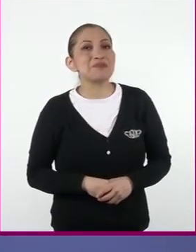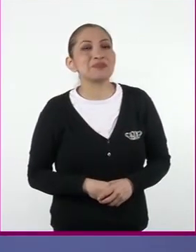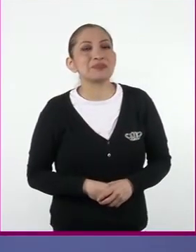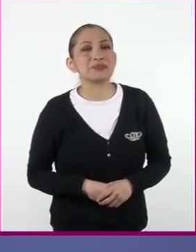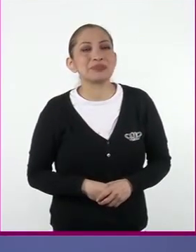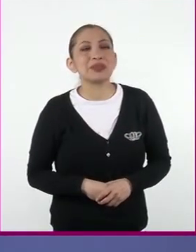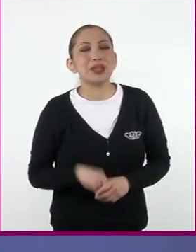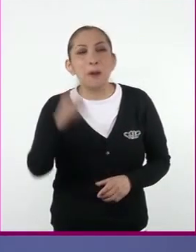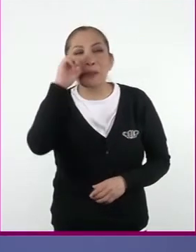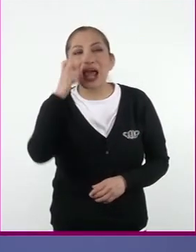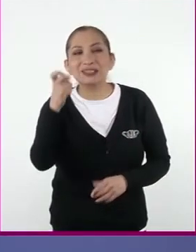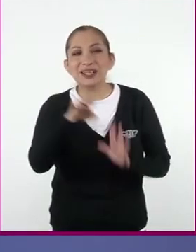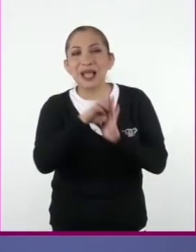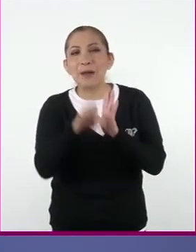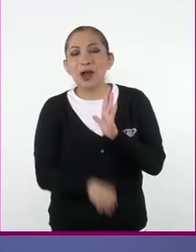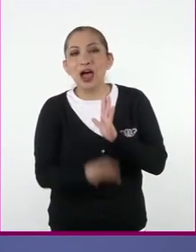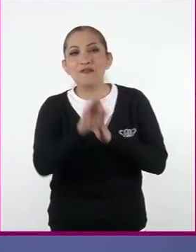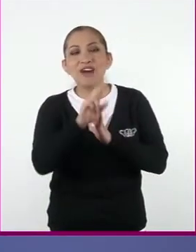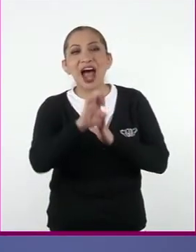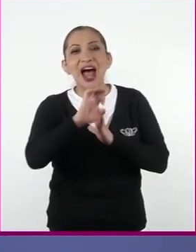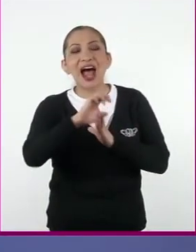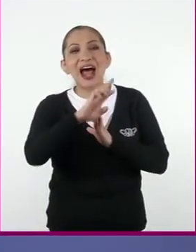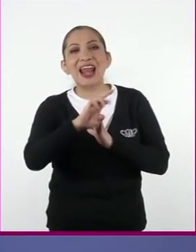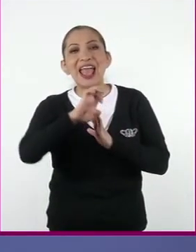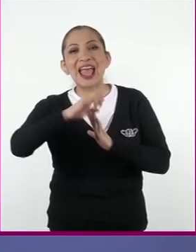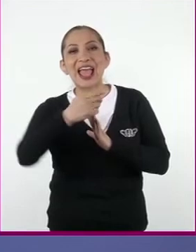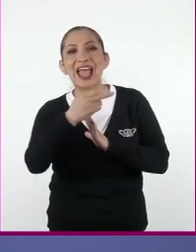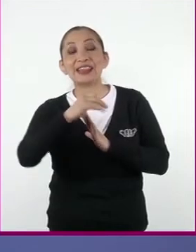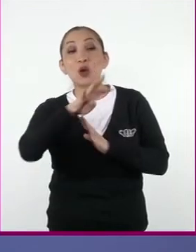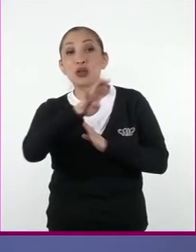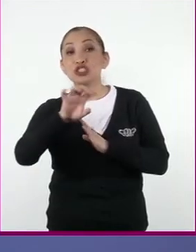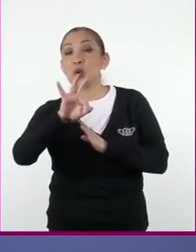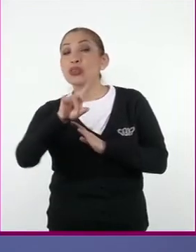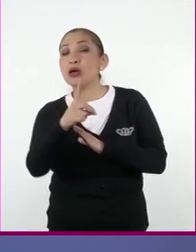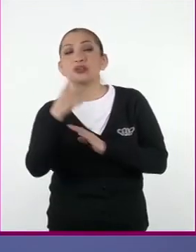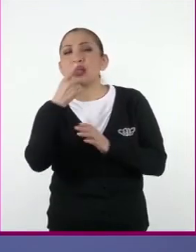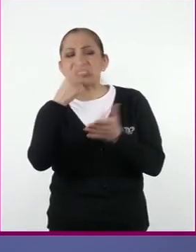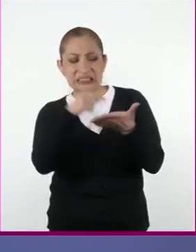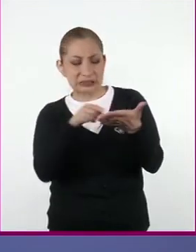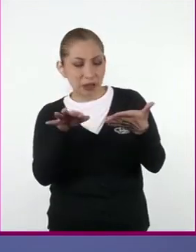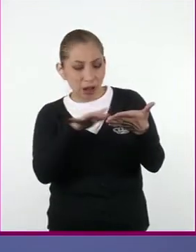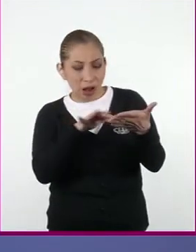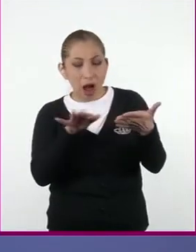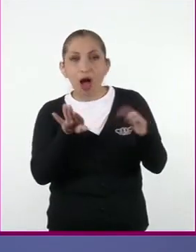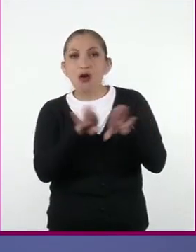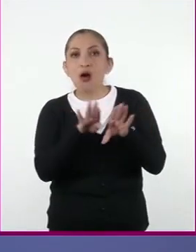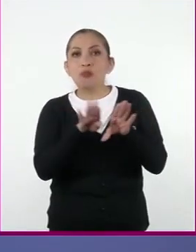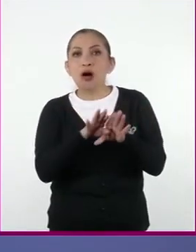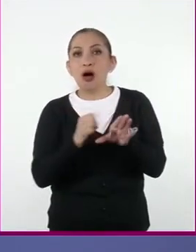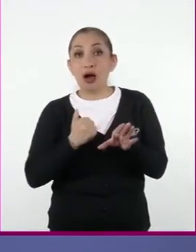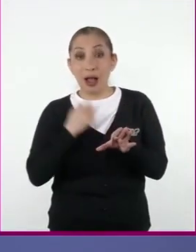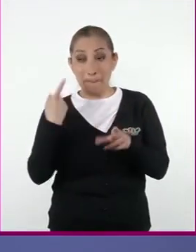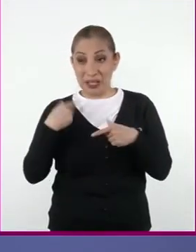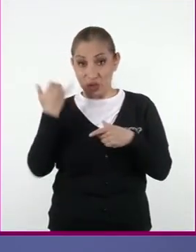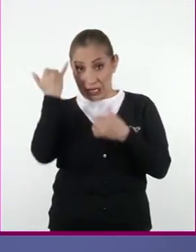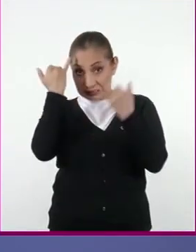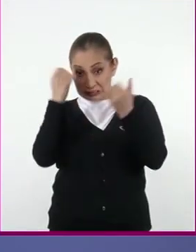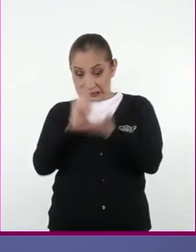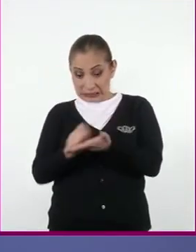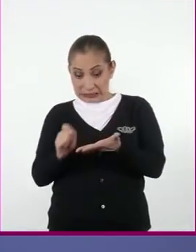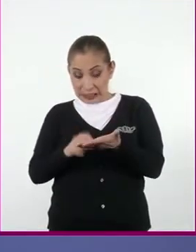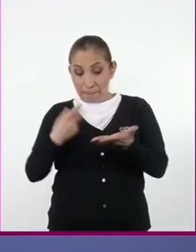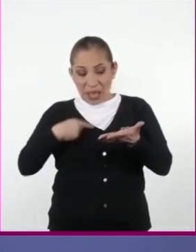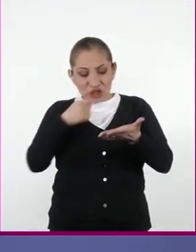¿Qué les parecen estos ejemplos de Fahrenheit 451? ¿Qué les dicen sobre cómo aprovecha el autor a los